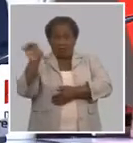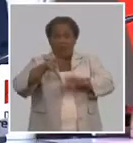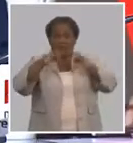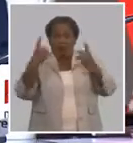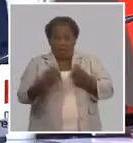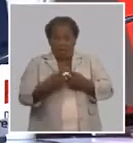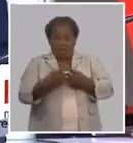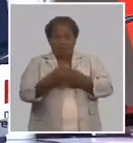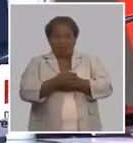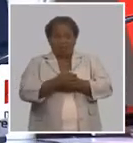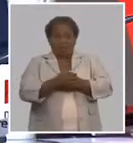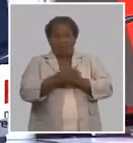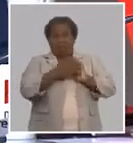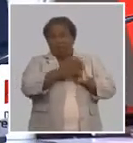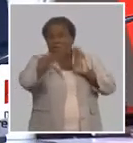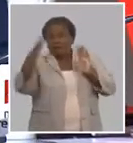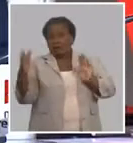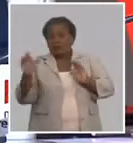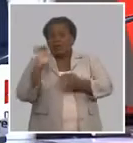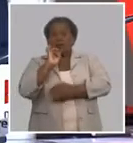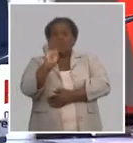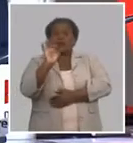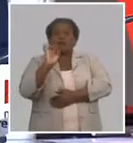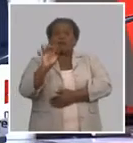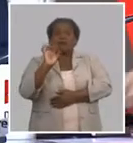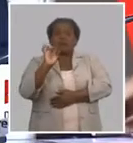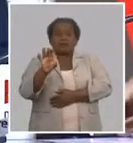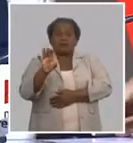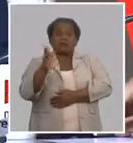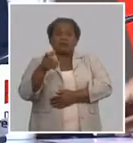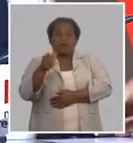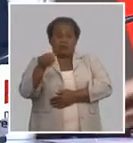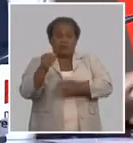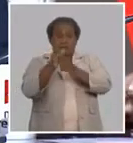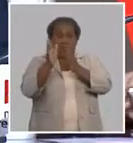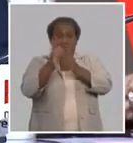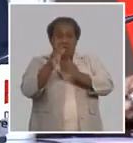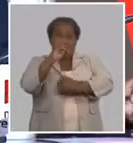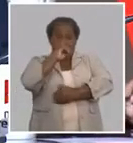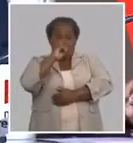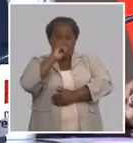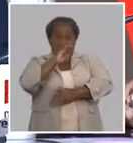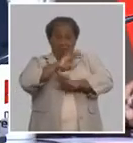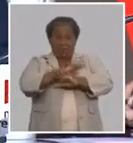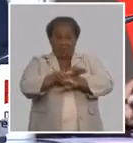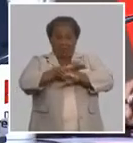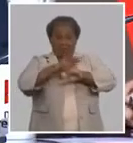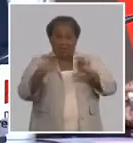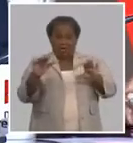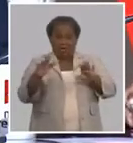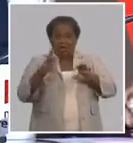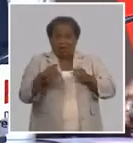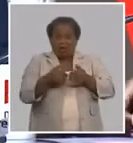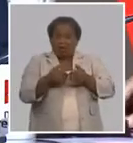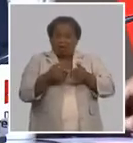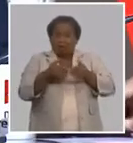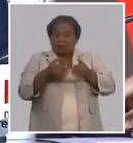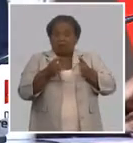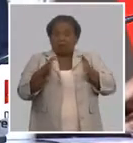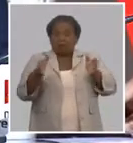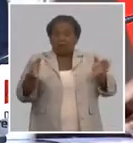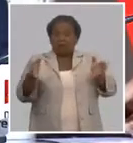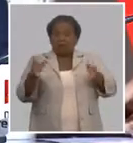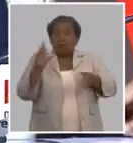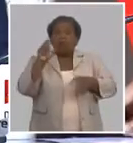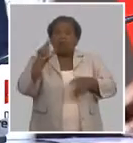general hasta el día 15 del mes en curso donde se veo a cabo ya la reapertura incluso del